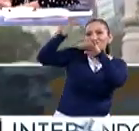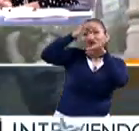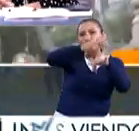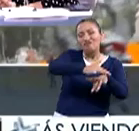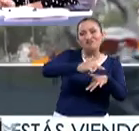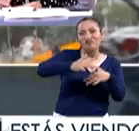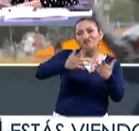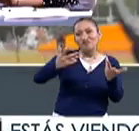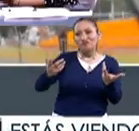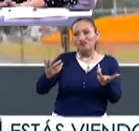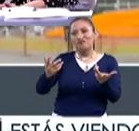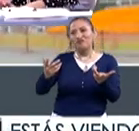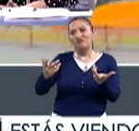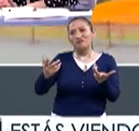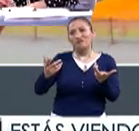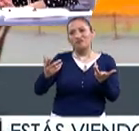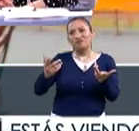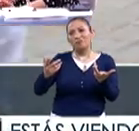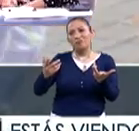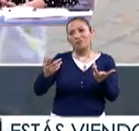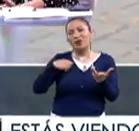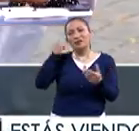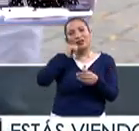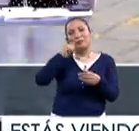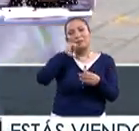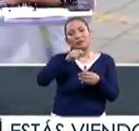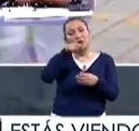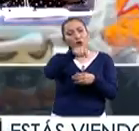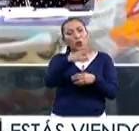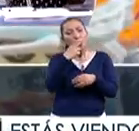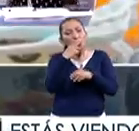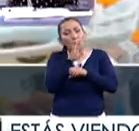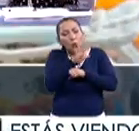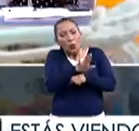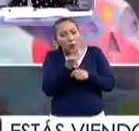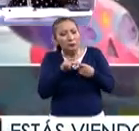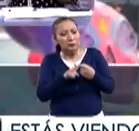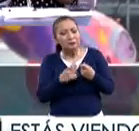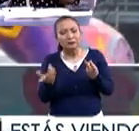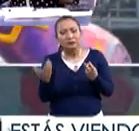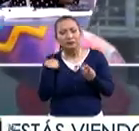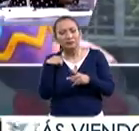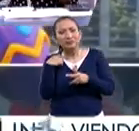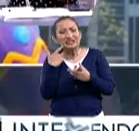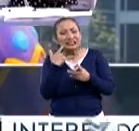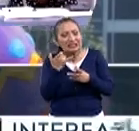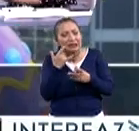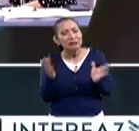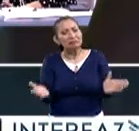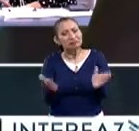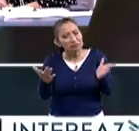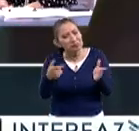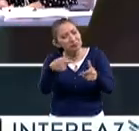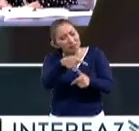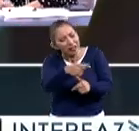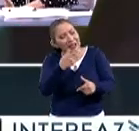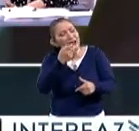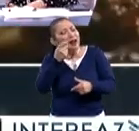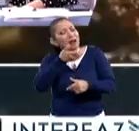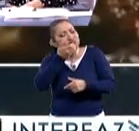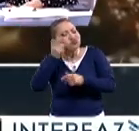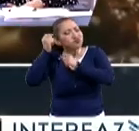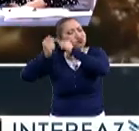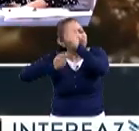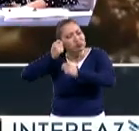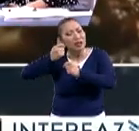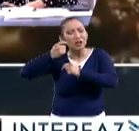que se nos pone todo el tiempo? Conservar, tratar de fomentar que esta tradición, y